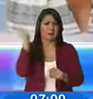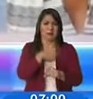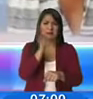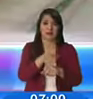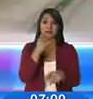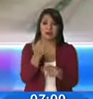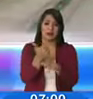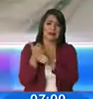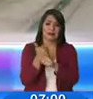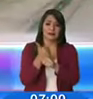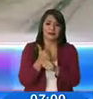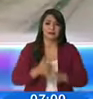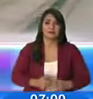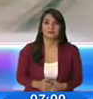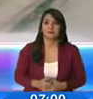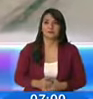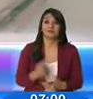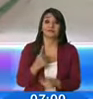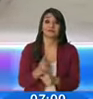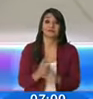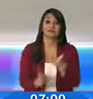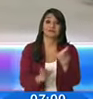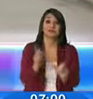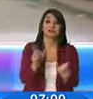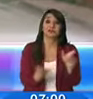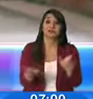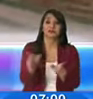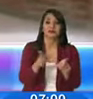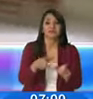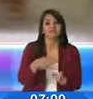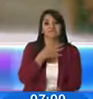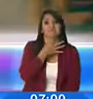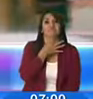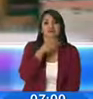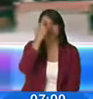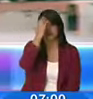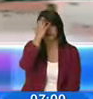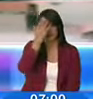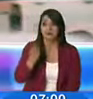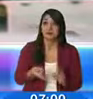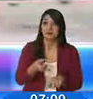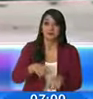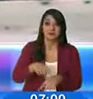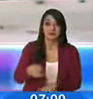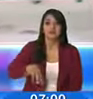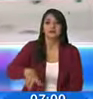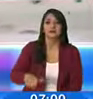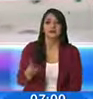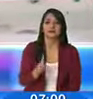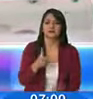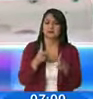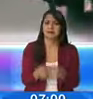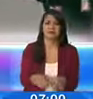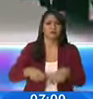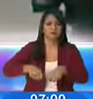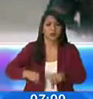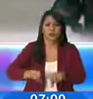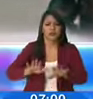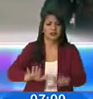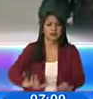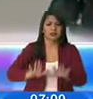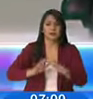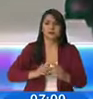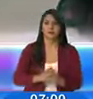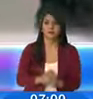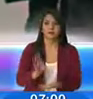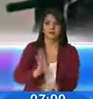el teléfono. Por eso aquí están preocupados. Aseguran que no es la primera vez que les quitan sus pertenencias con la misma modalidad. En estos barrios